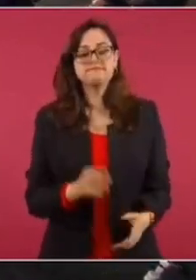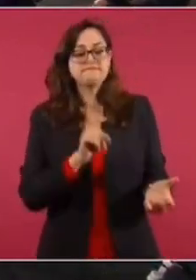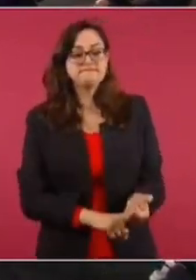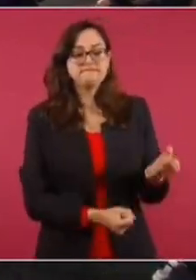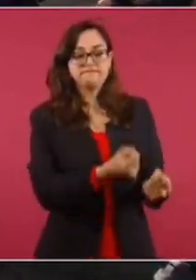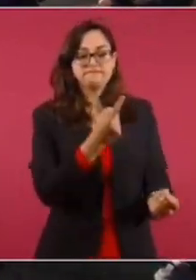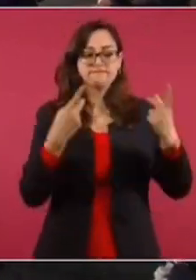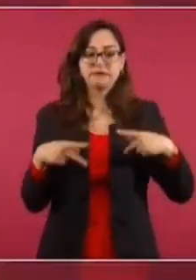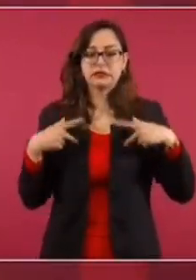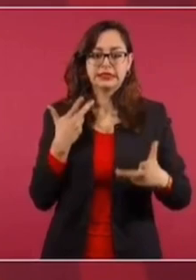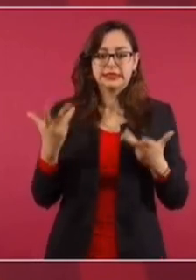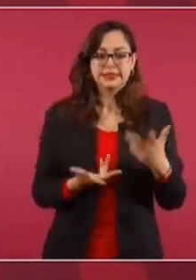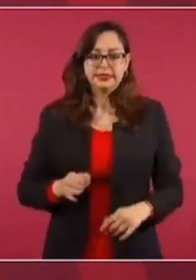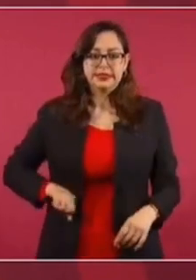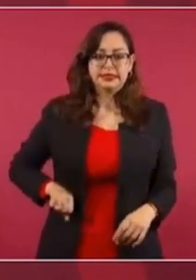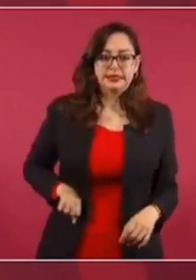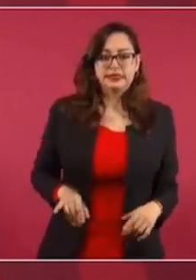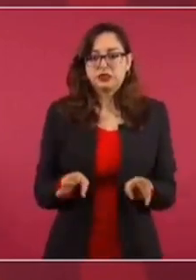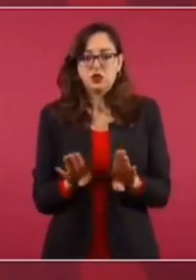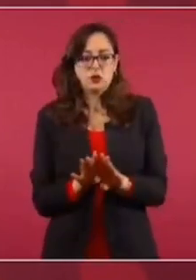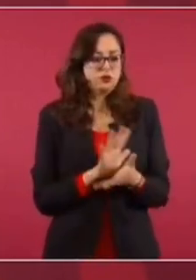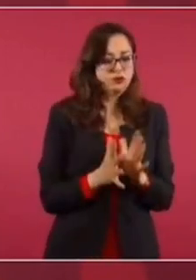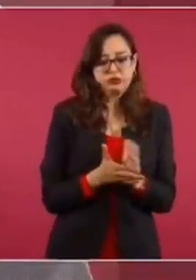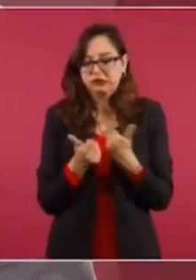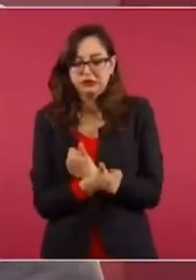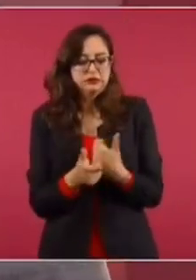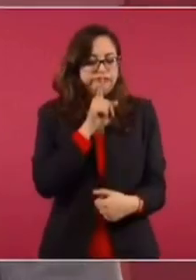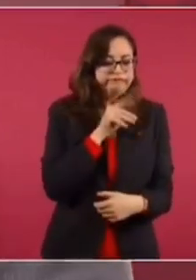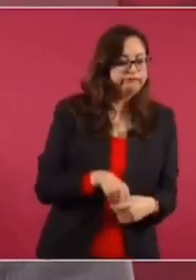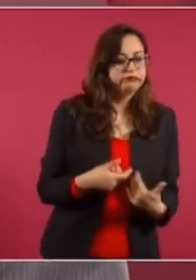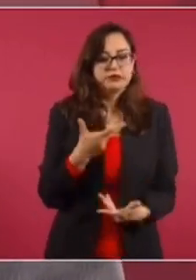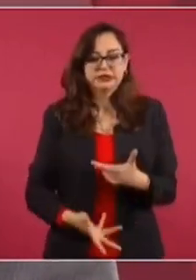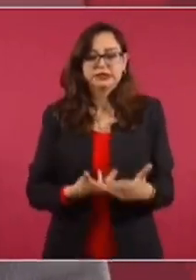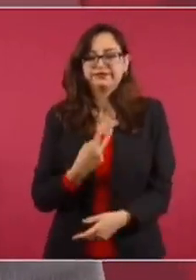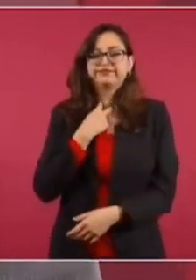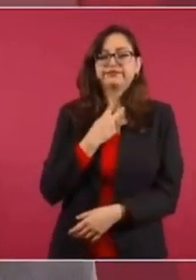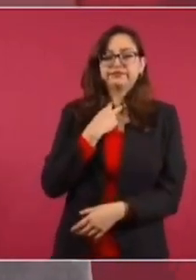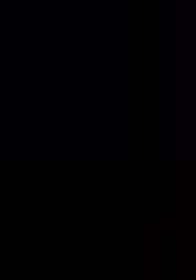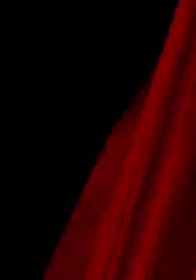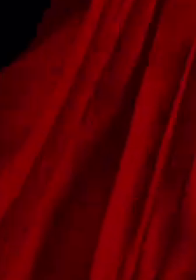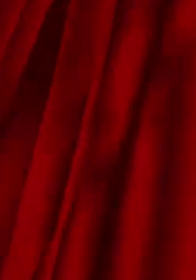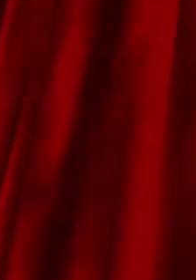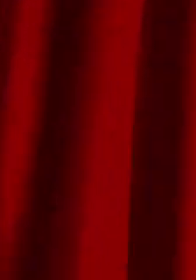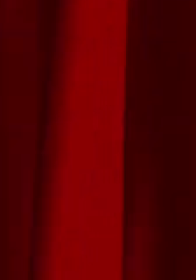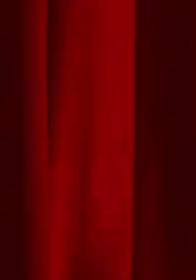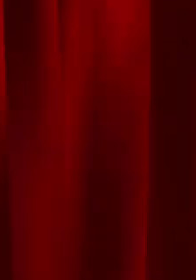buscaron reventar la investigación.